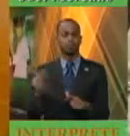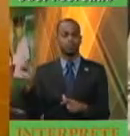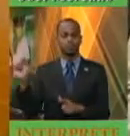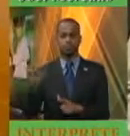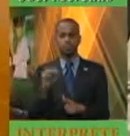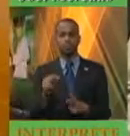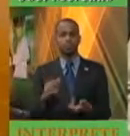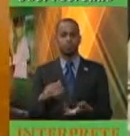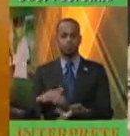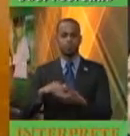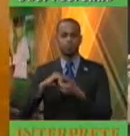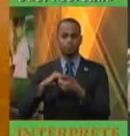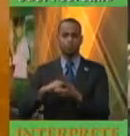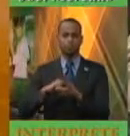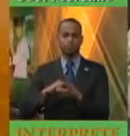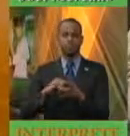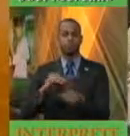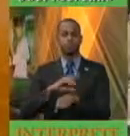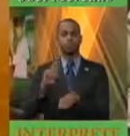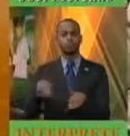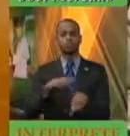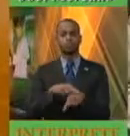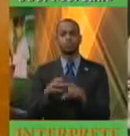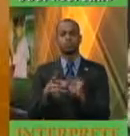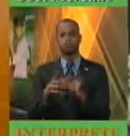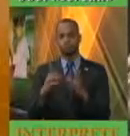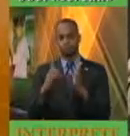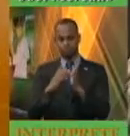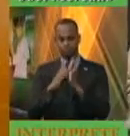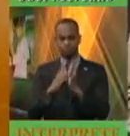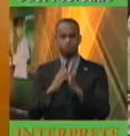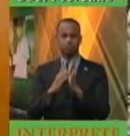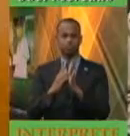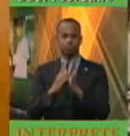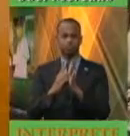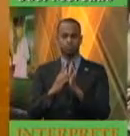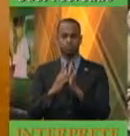compañeras del CONADIS, del Consejo Nacional de la Discapacidad.